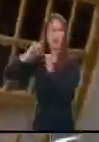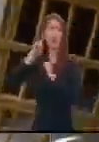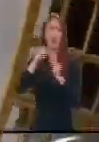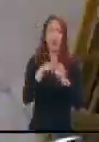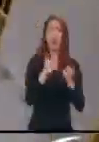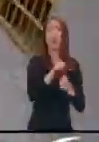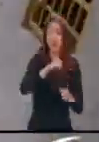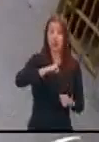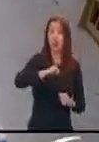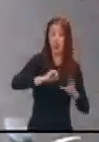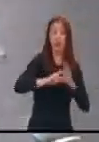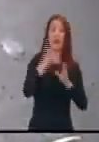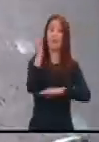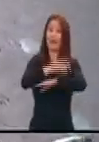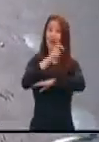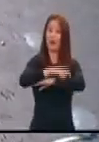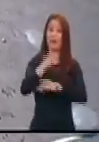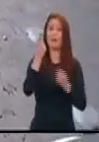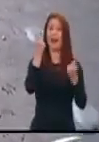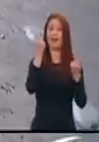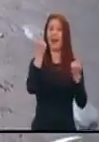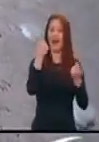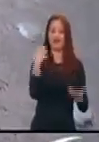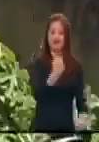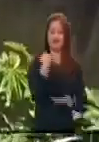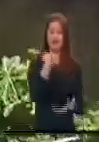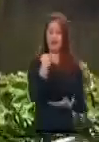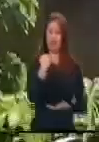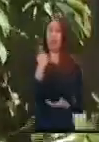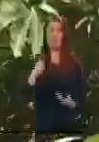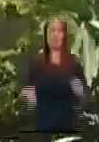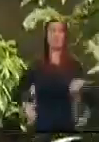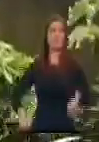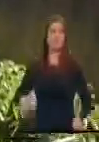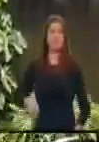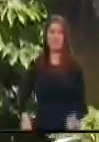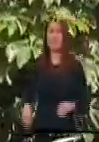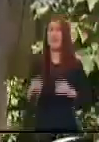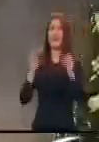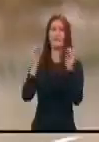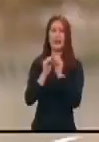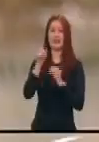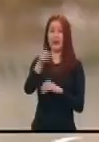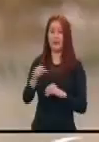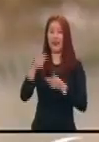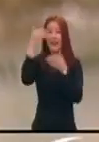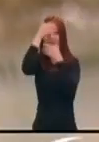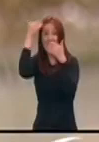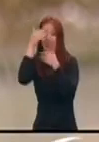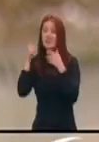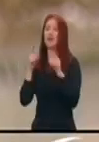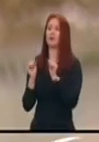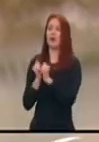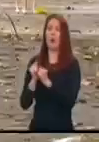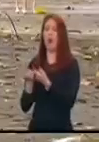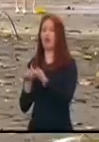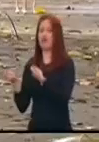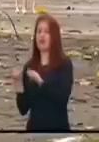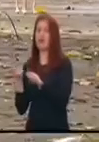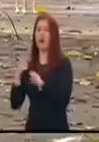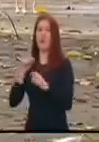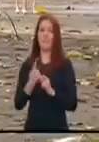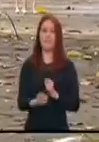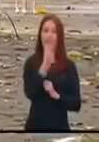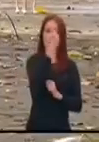renta petrolera, pero abundan los elefantes blancos y la guerrilla ronda a los políticos. ¿Qué pasa en Arauca? ¿Por qué es